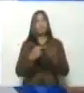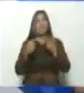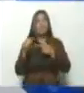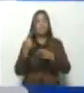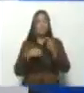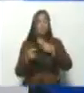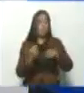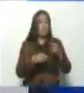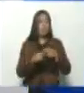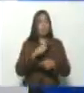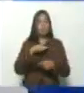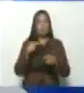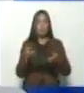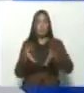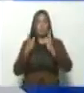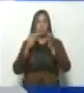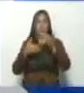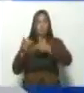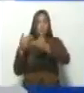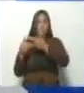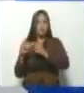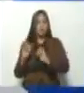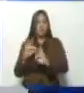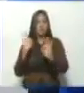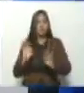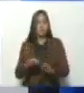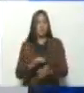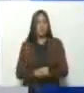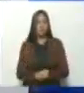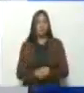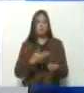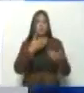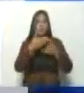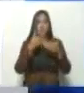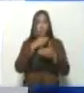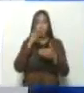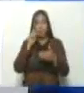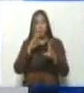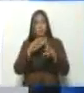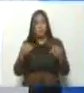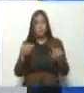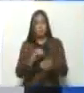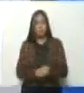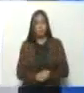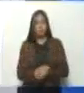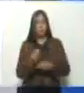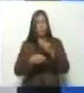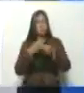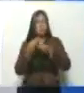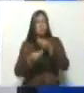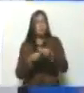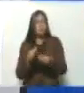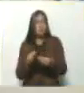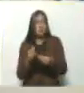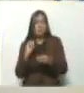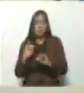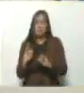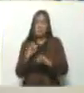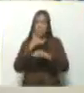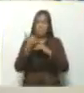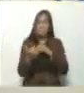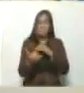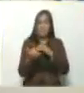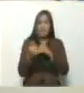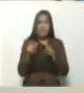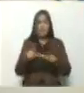comercios, a toda la infraestructura y dinámica que hay en el territorio. Es decir, a los sujetos. Claro, ¿cómo se diseñó ese plan